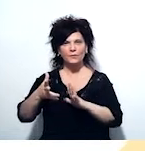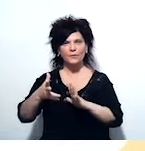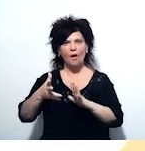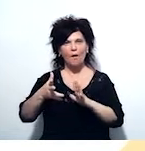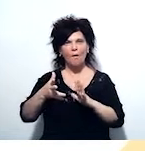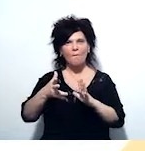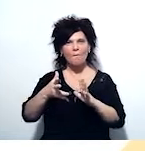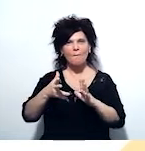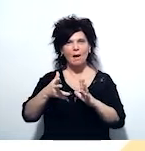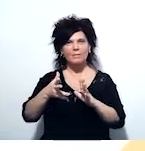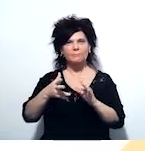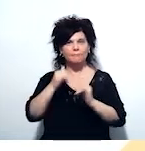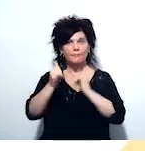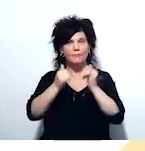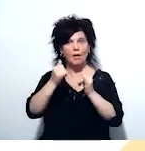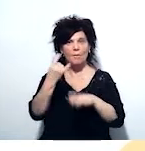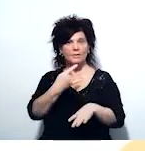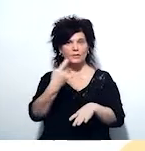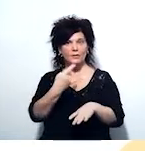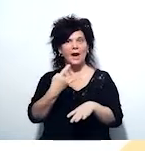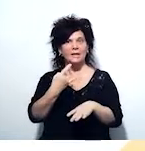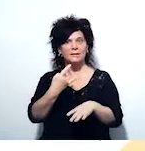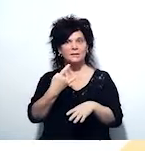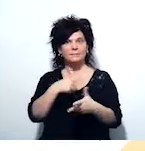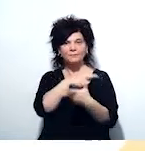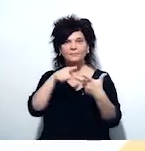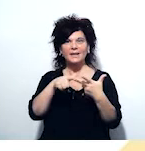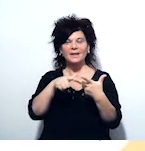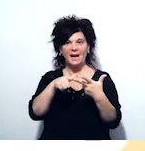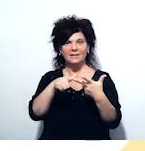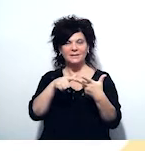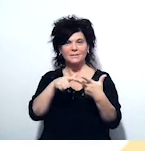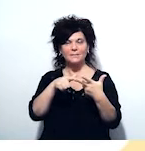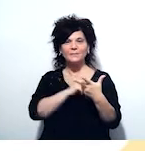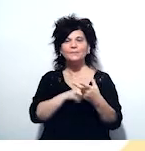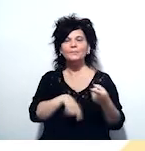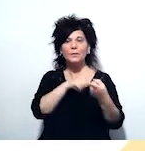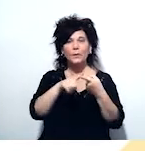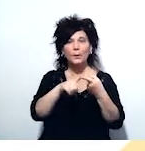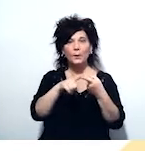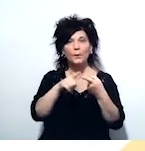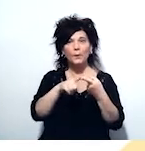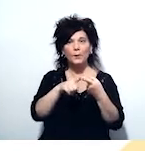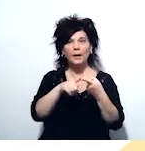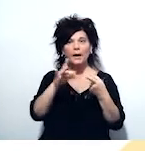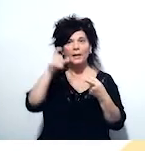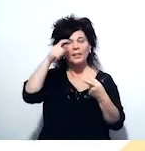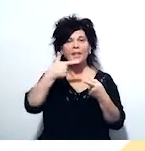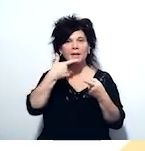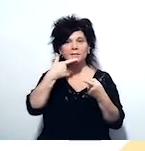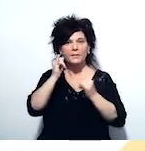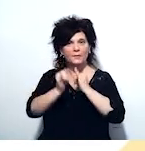nociones de tipos de información falsa o fake news. Una dice disinformation